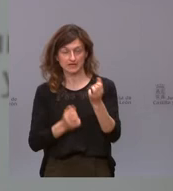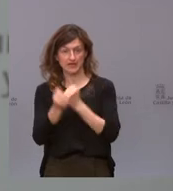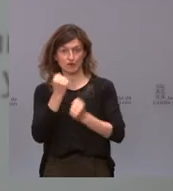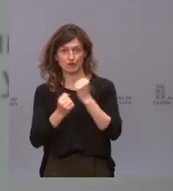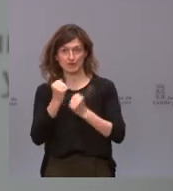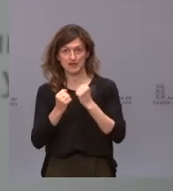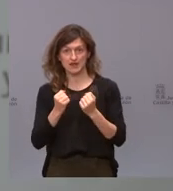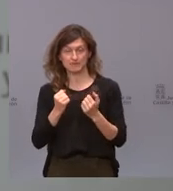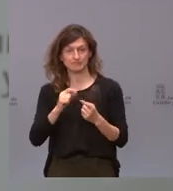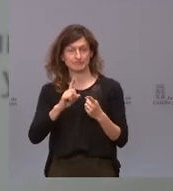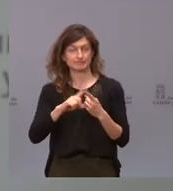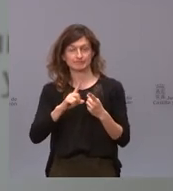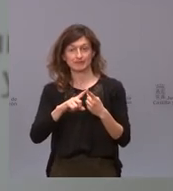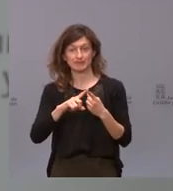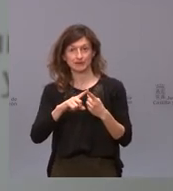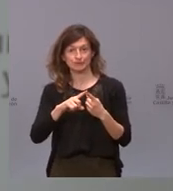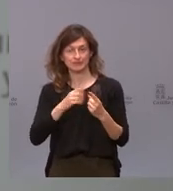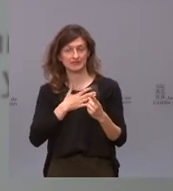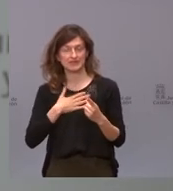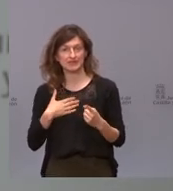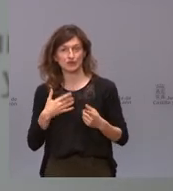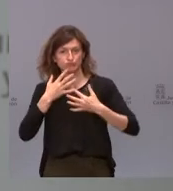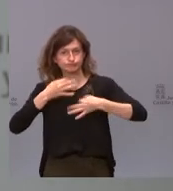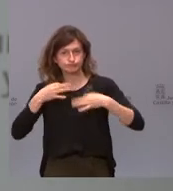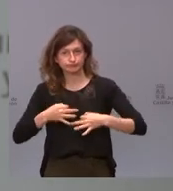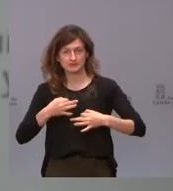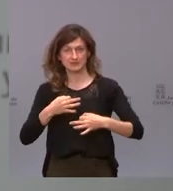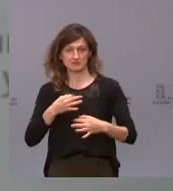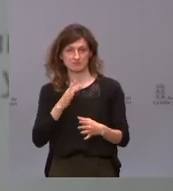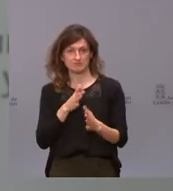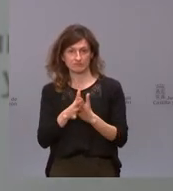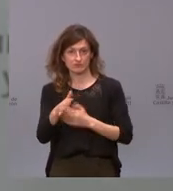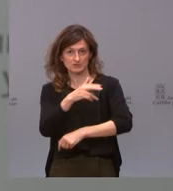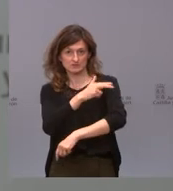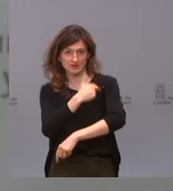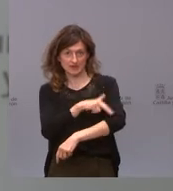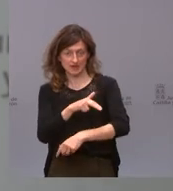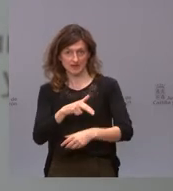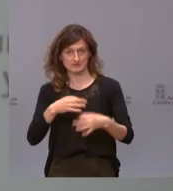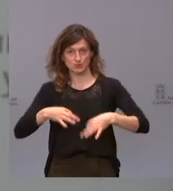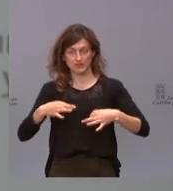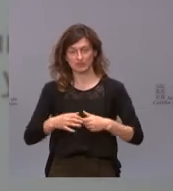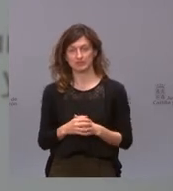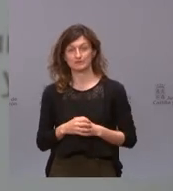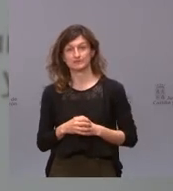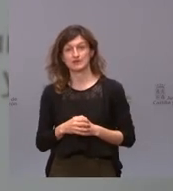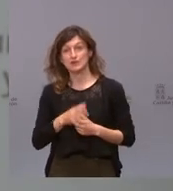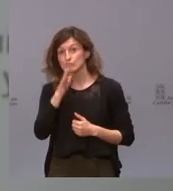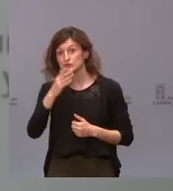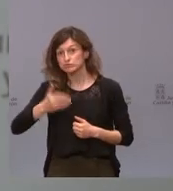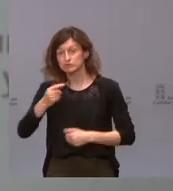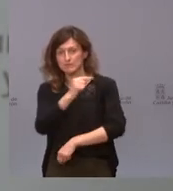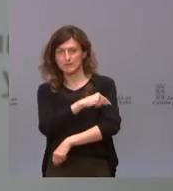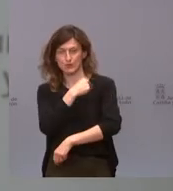lo primero es garantizar la seguridad sanitaria y ahí es imprescindible la vacunación